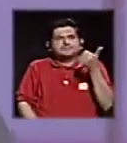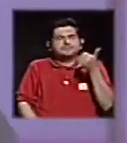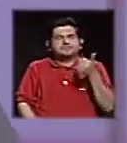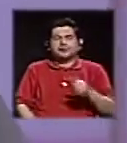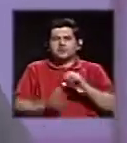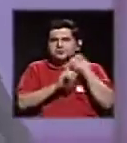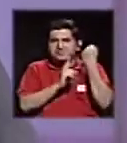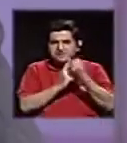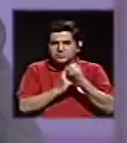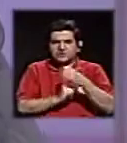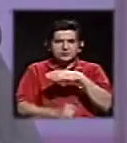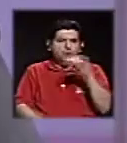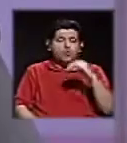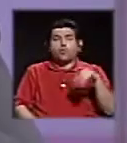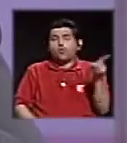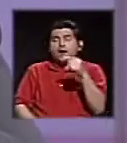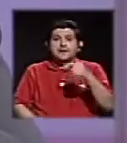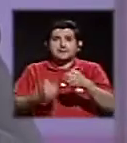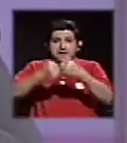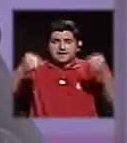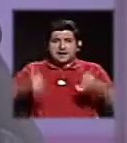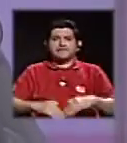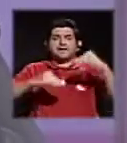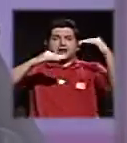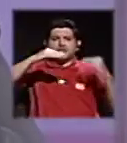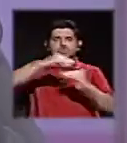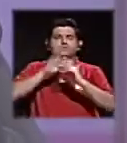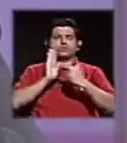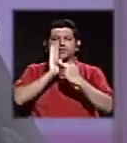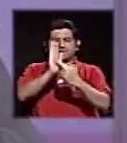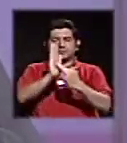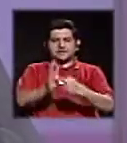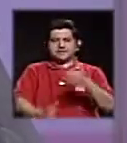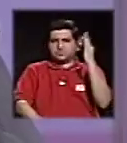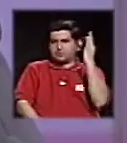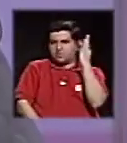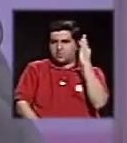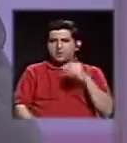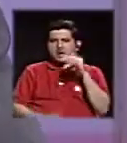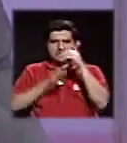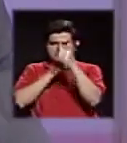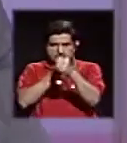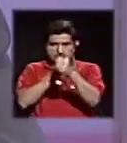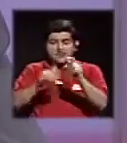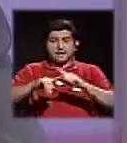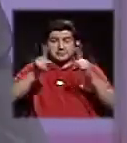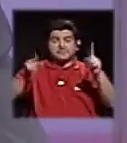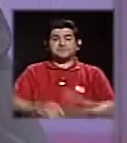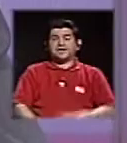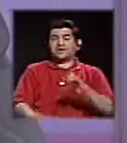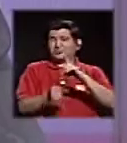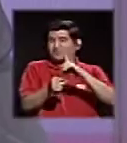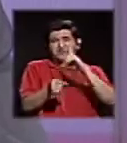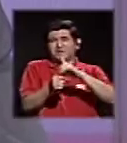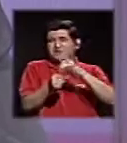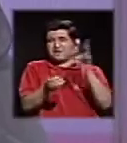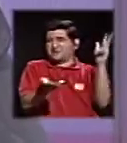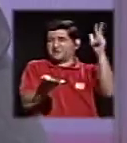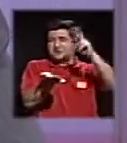eliminando la brecha de la sub representación femenina en los encabezamientos pero el legislador que